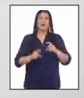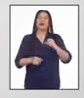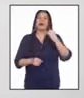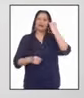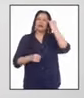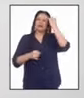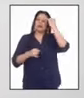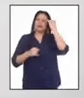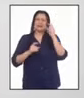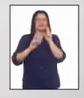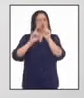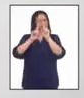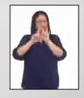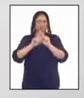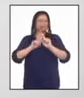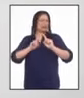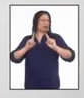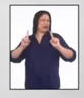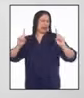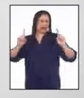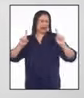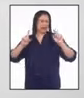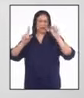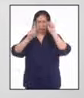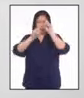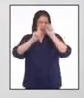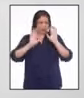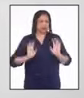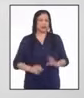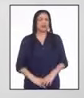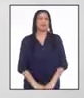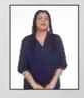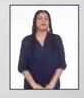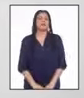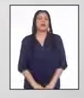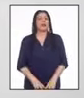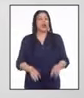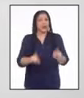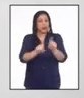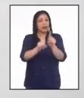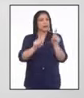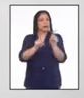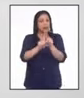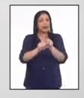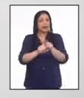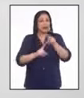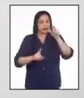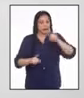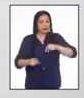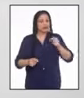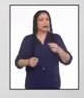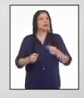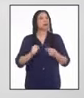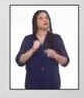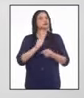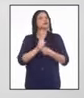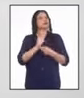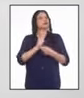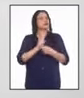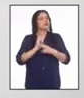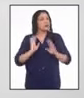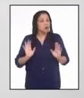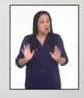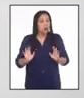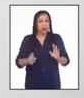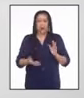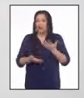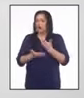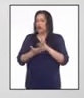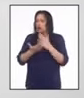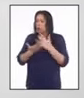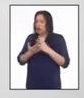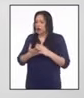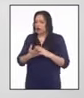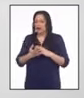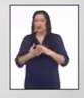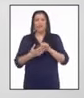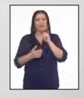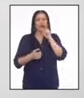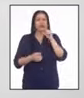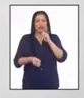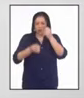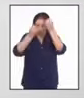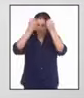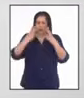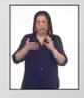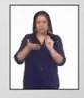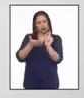concepciones están muy alejadas una de la otra. También nos debemos asegurar de que no haya vacíos de